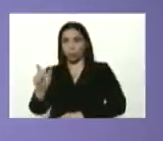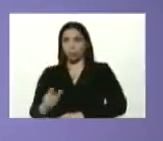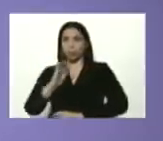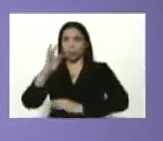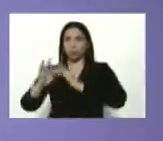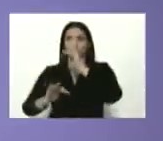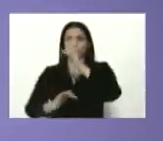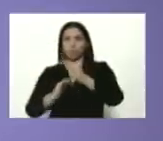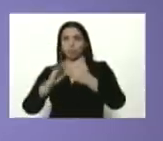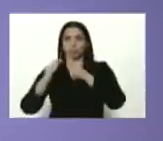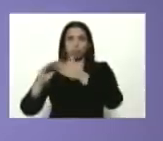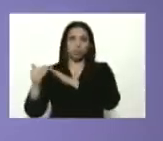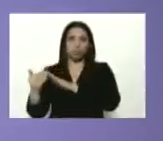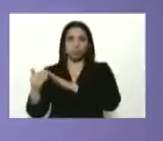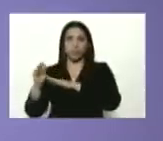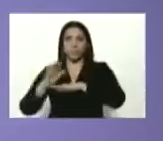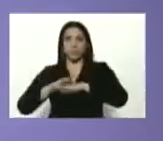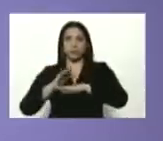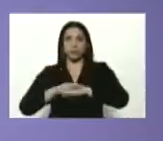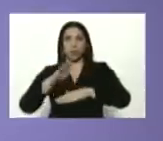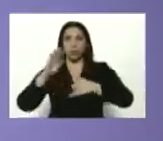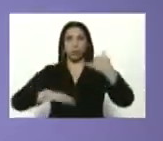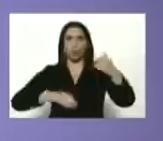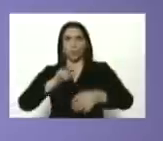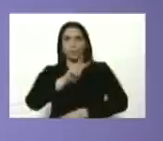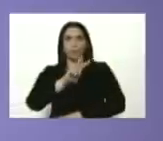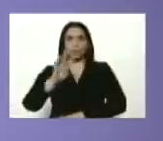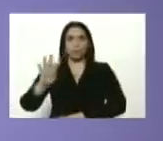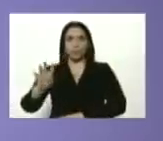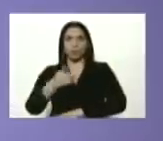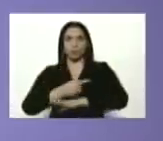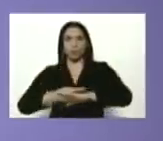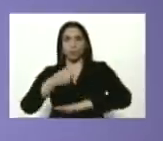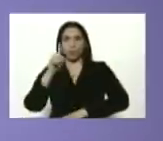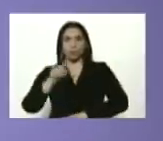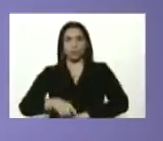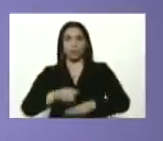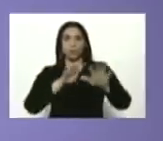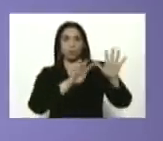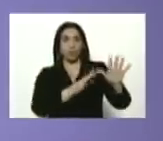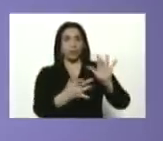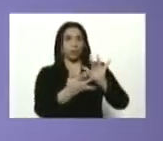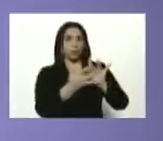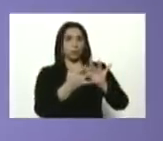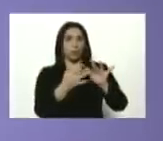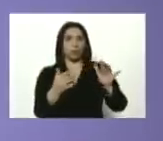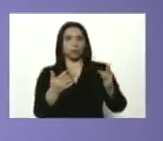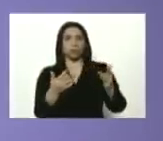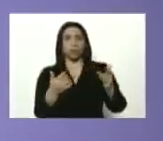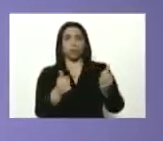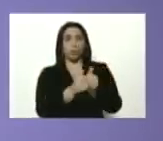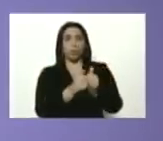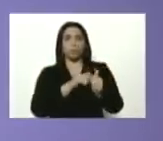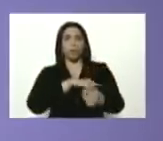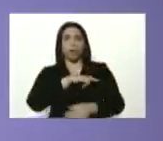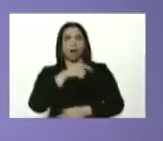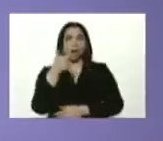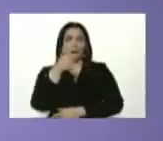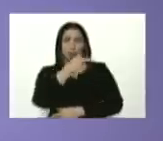ha registrado en las últimas 24 horas. 9 han sido también por contactos con viajeros internacionales y la